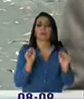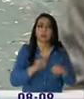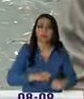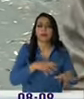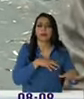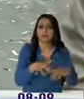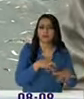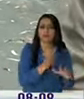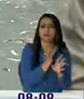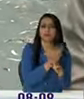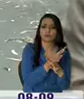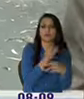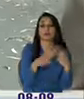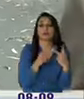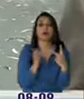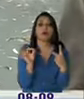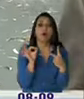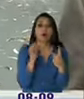o que se les